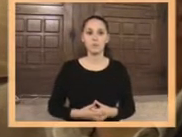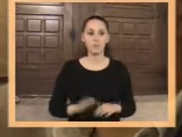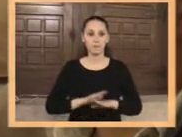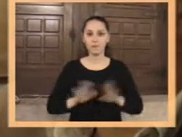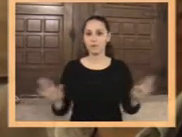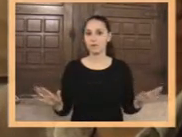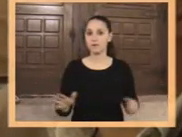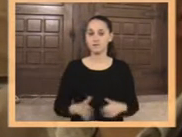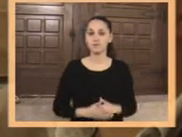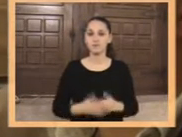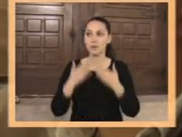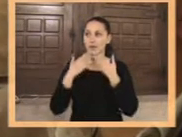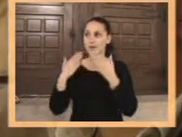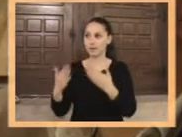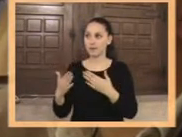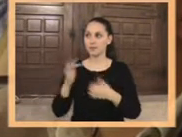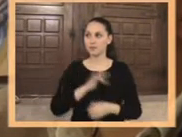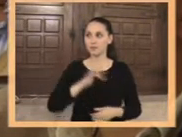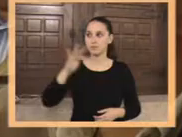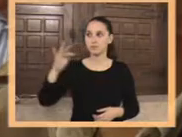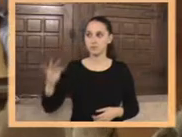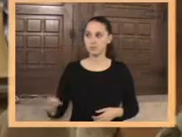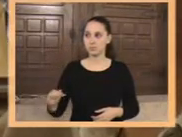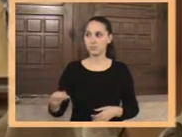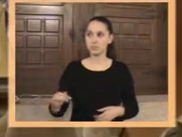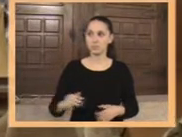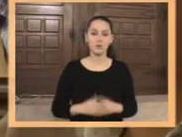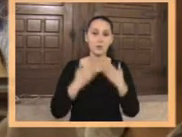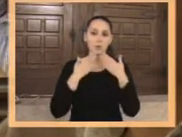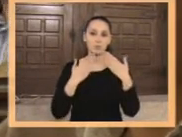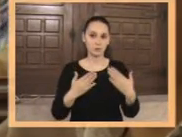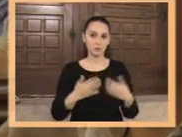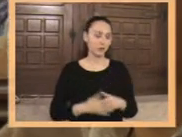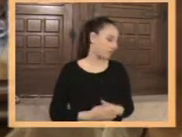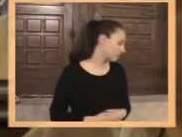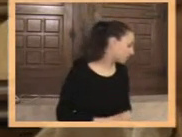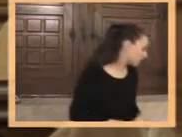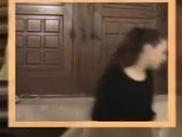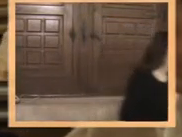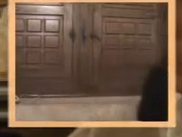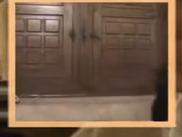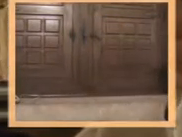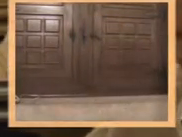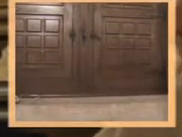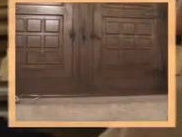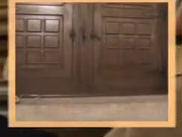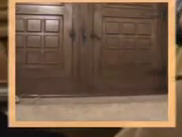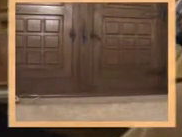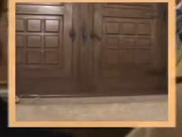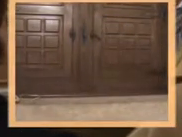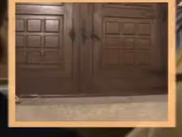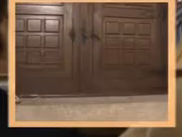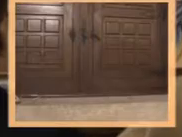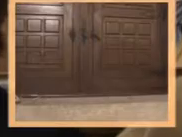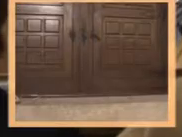más. Gracias, señor Díaz. Tiene la palabra el señor Izquierdo. Muchas gracias. Sí, creo que debo